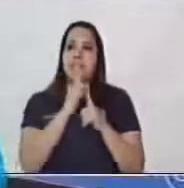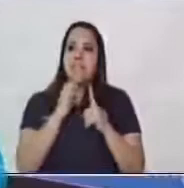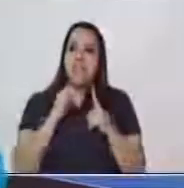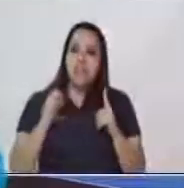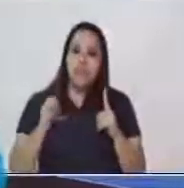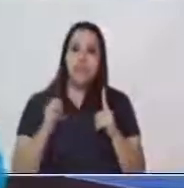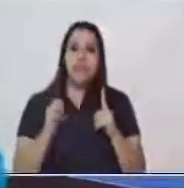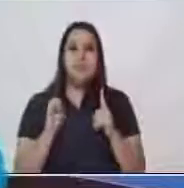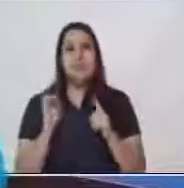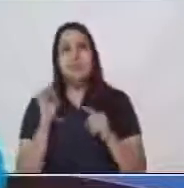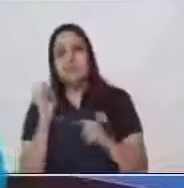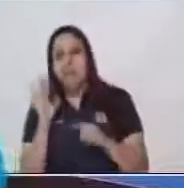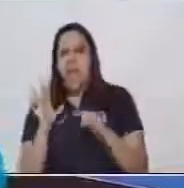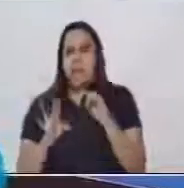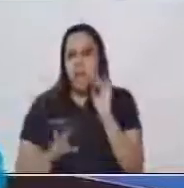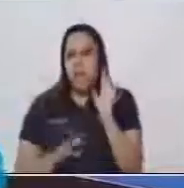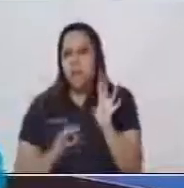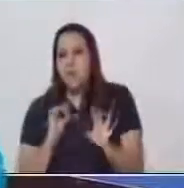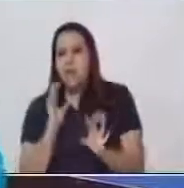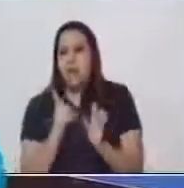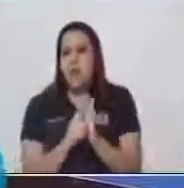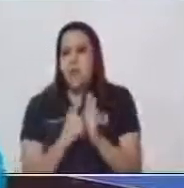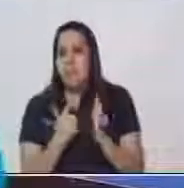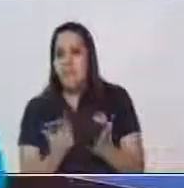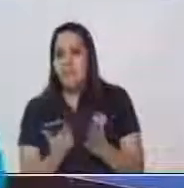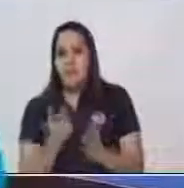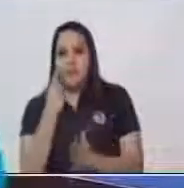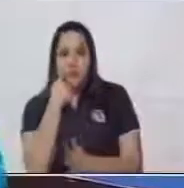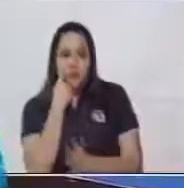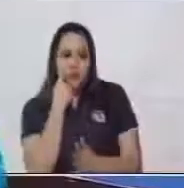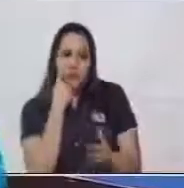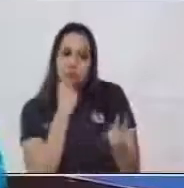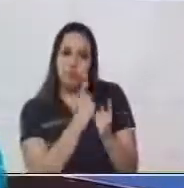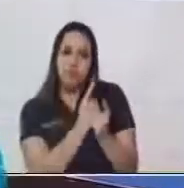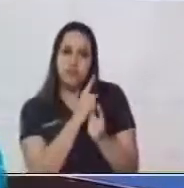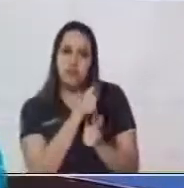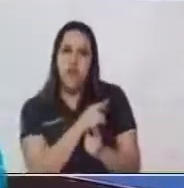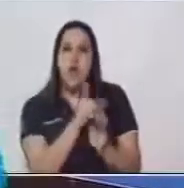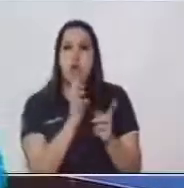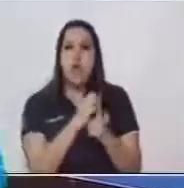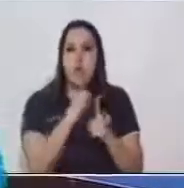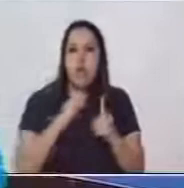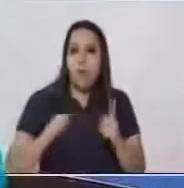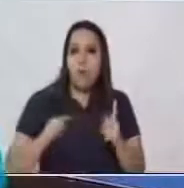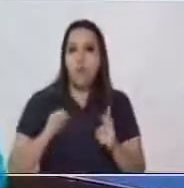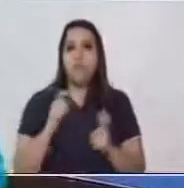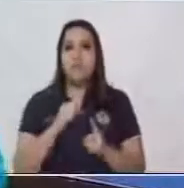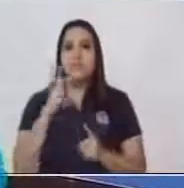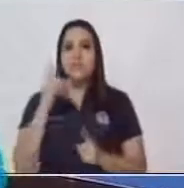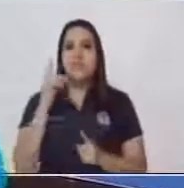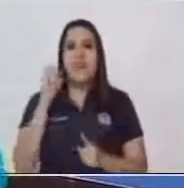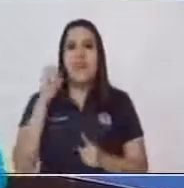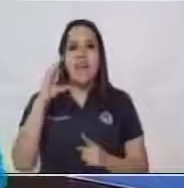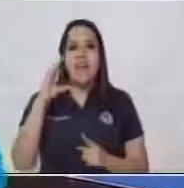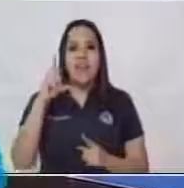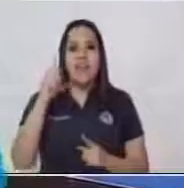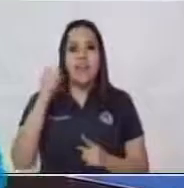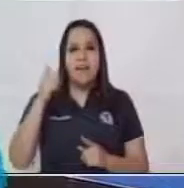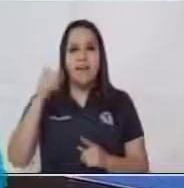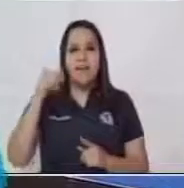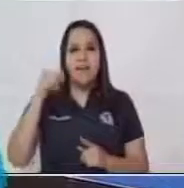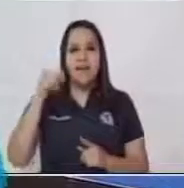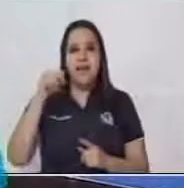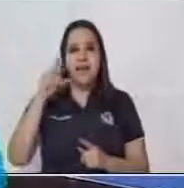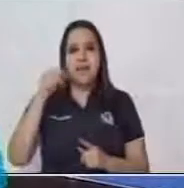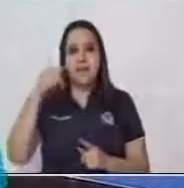algunos libros o en algunos textos las encuentras como oraciones declarativas. Y esto